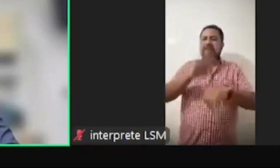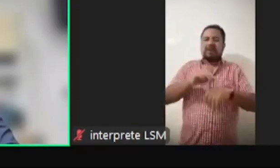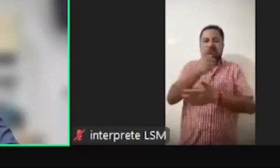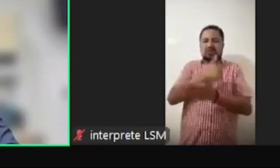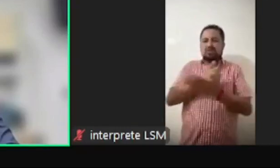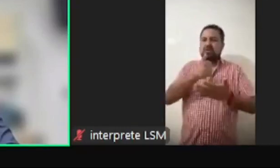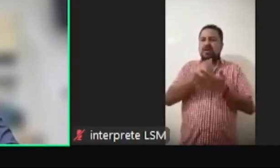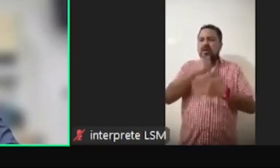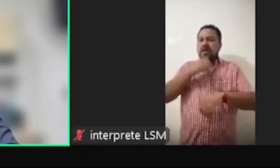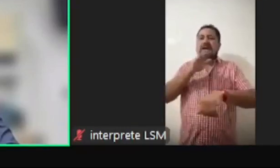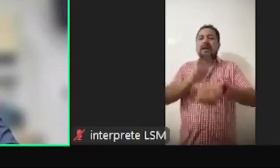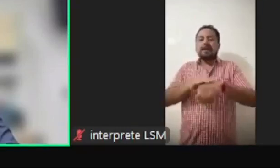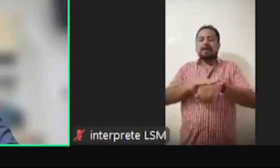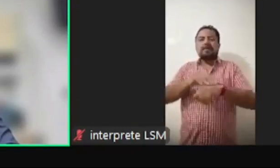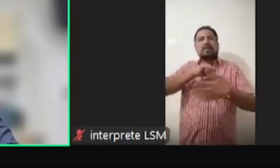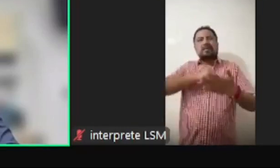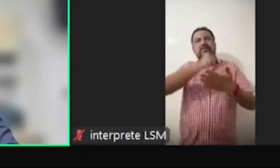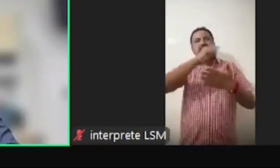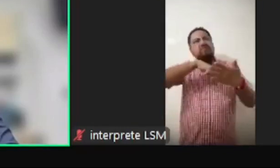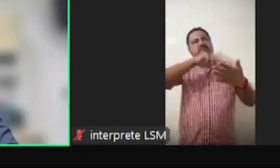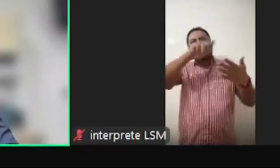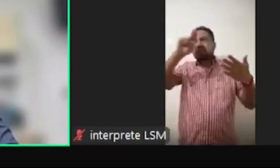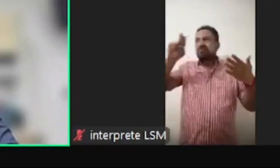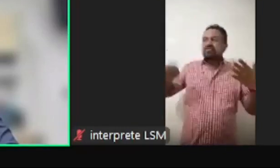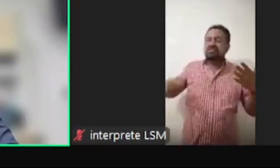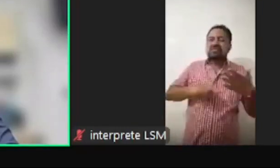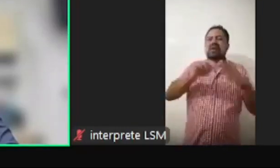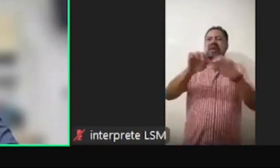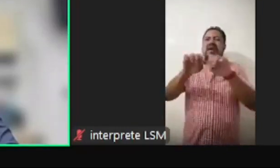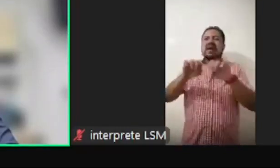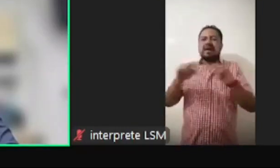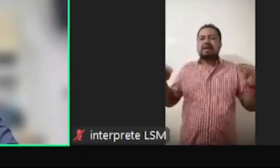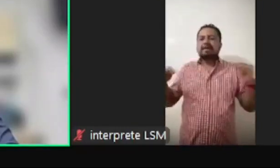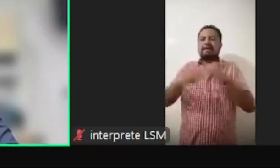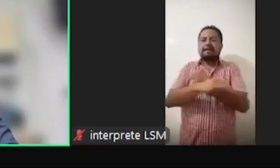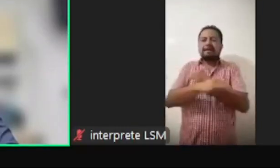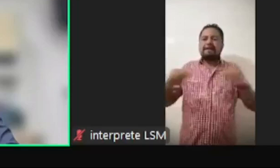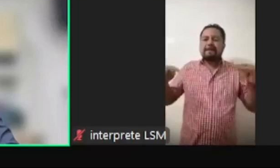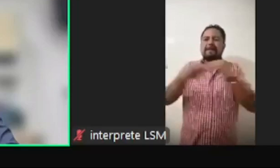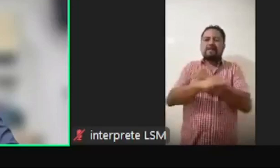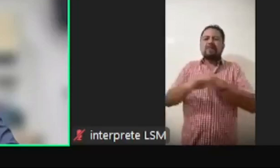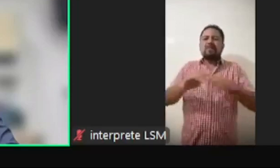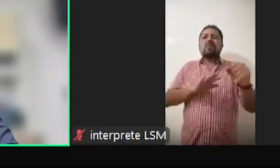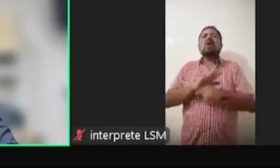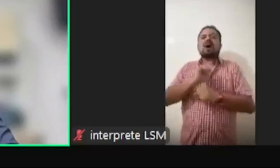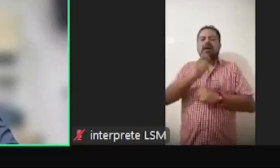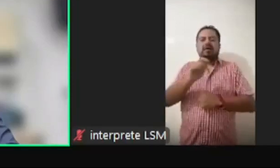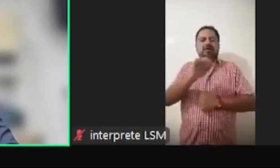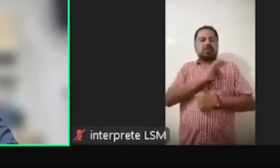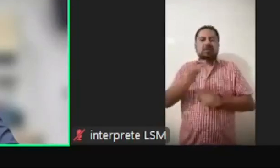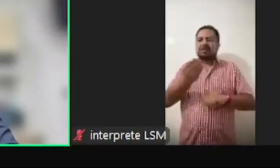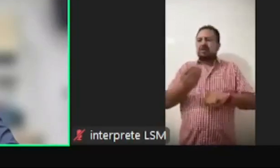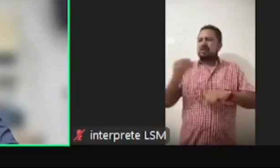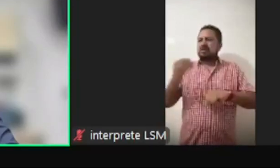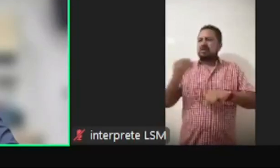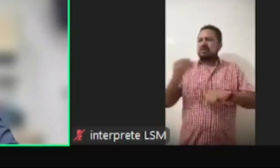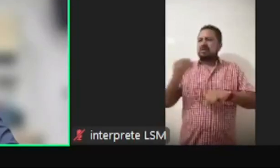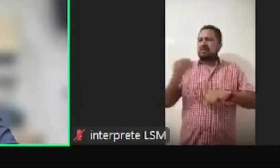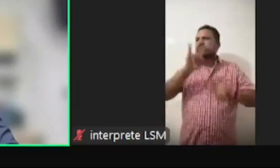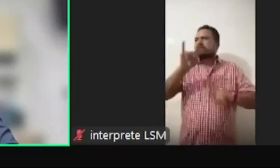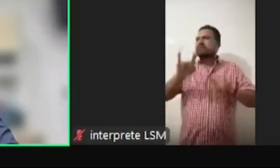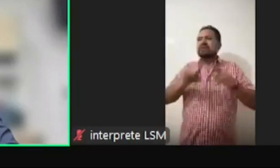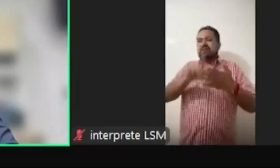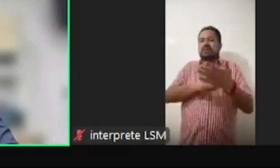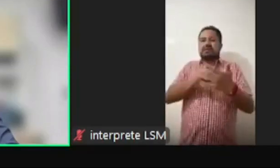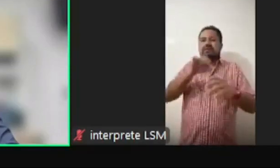la existencia de pintas en elementos del equipamiento urbano y carretero, las cuales pueden constituirse como propaganda electoral, lo que provoca